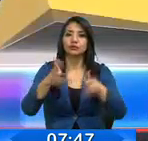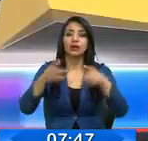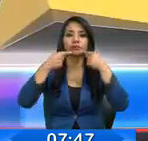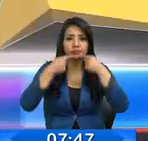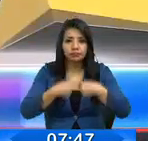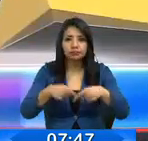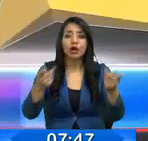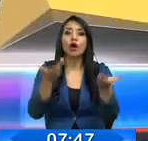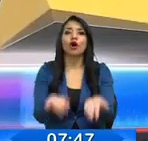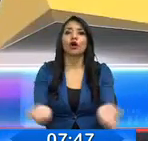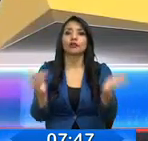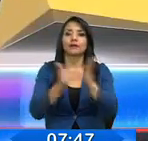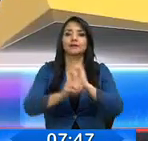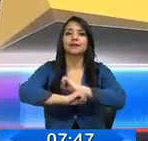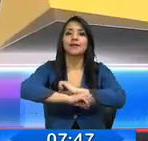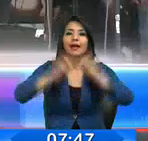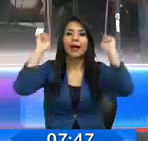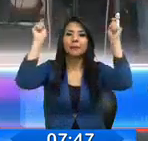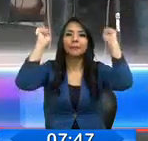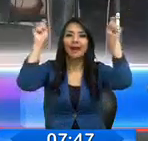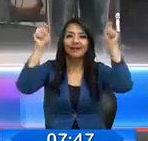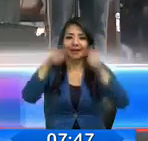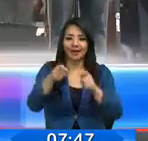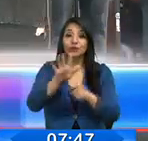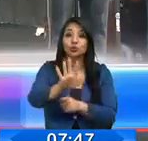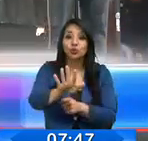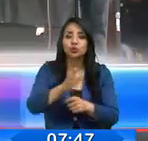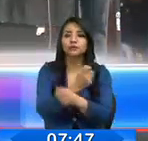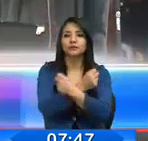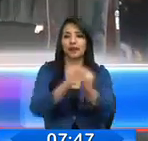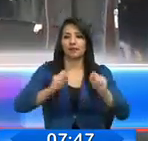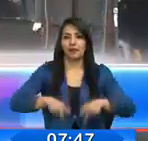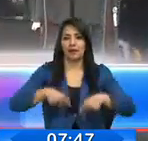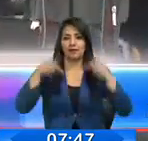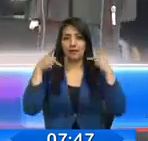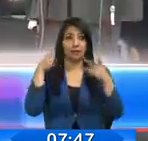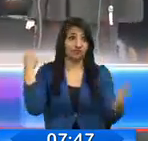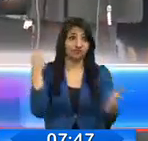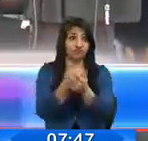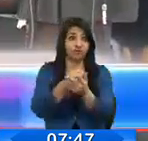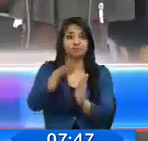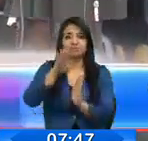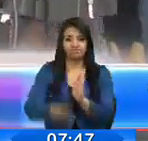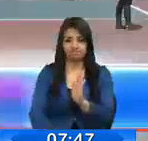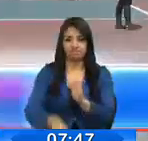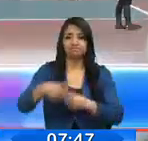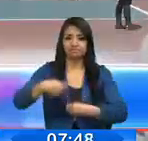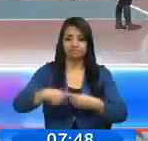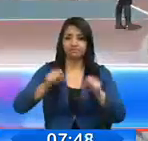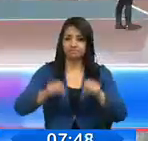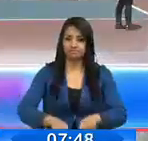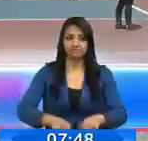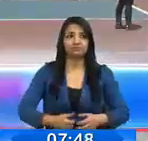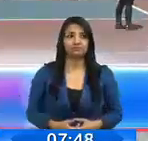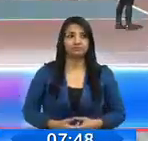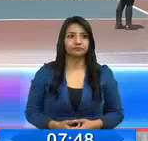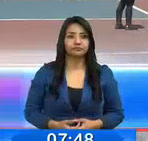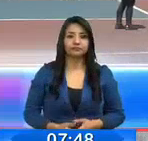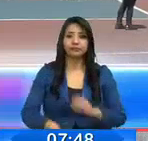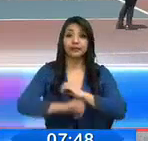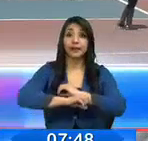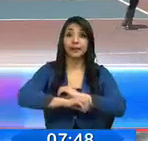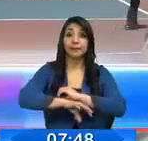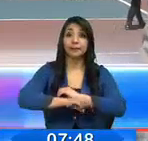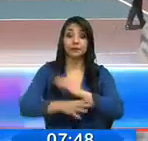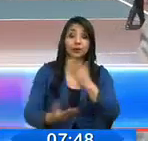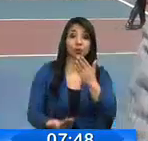relanzamiento de la campaña Te Queremos a Salvo, que busca reducir los accidentes viales en la ciudad. Esta campaña no es una campaña nueva,